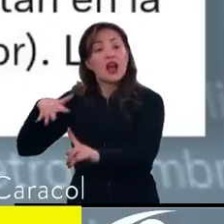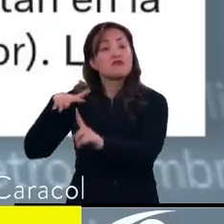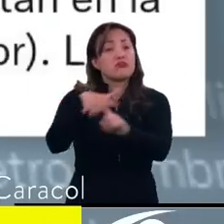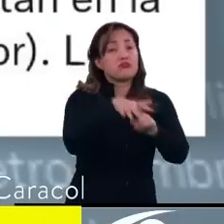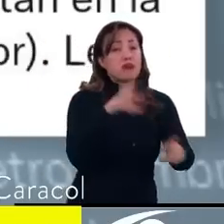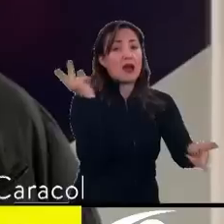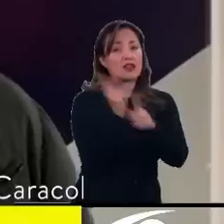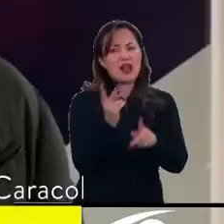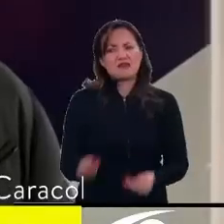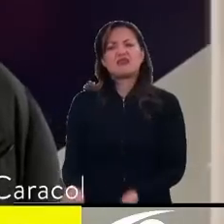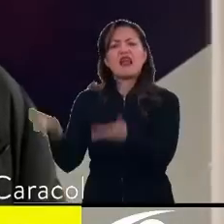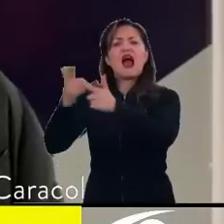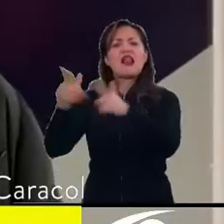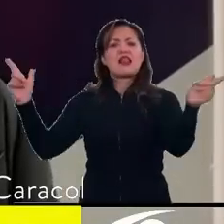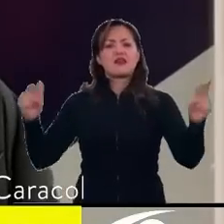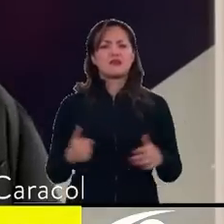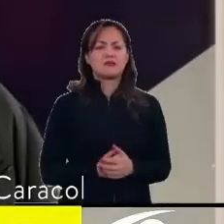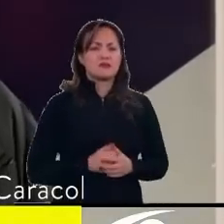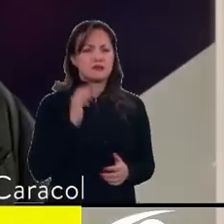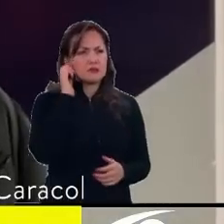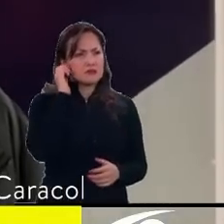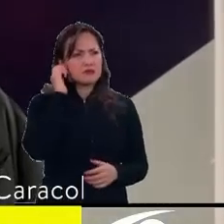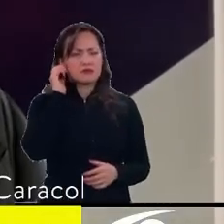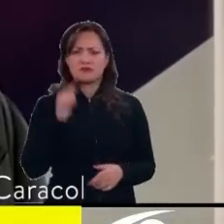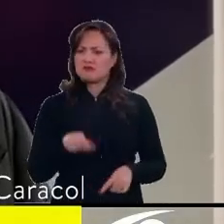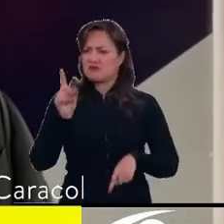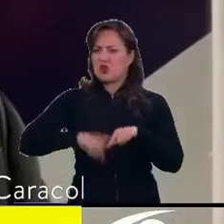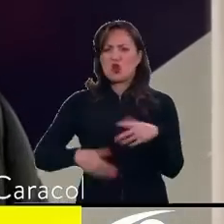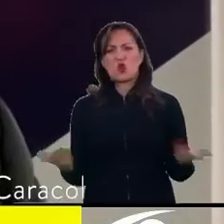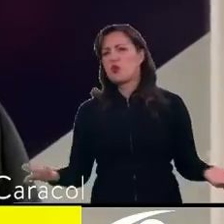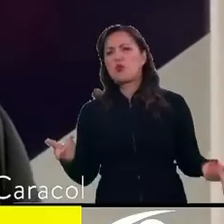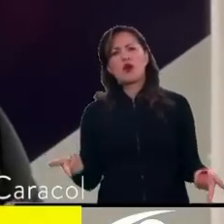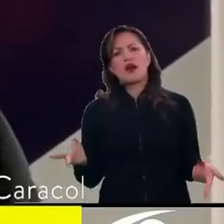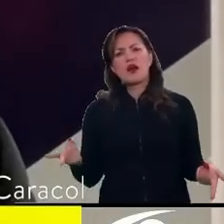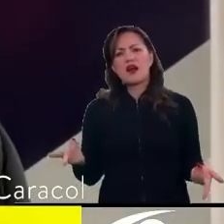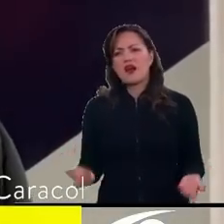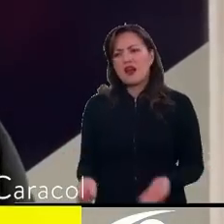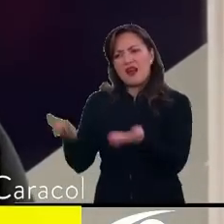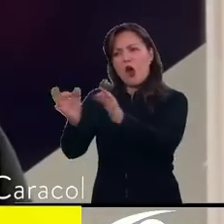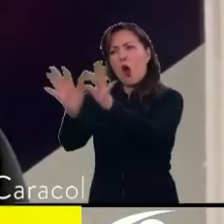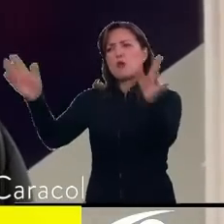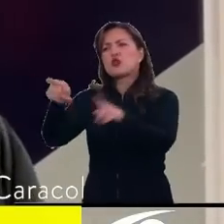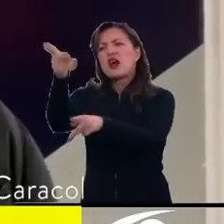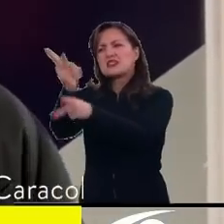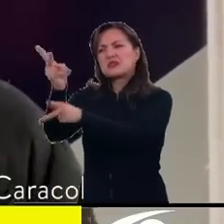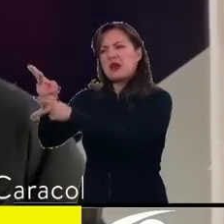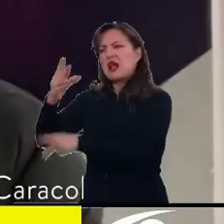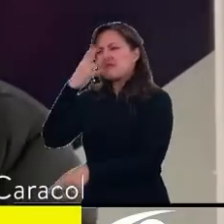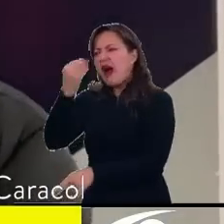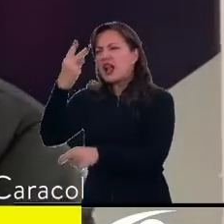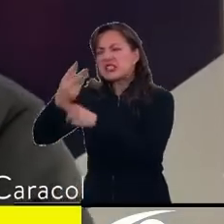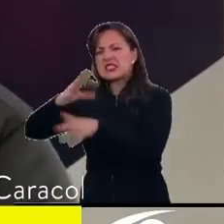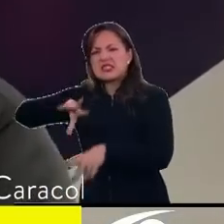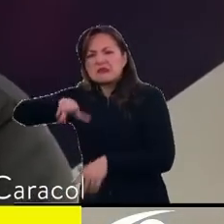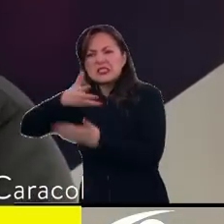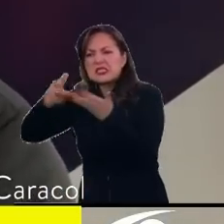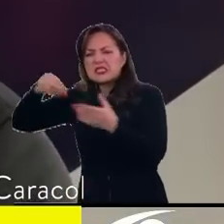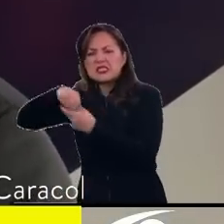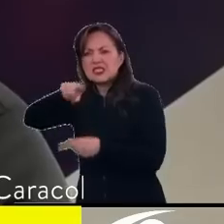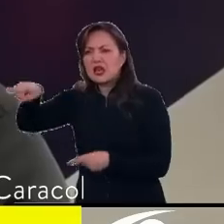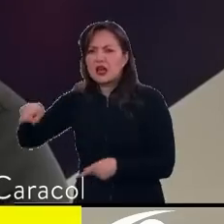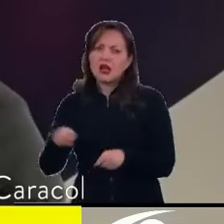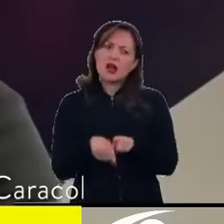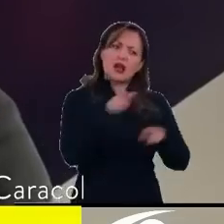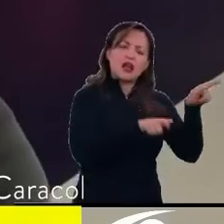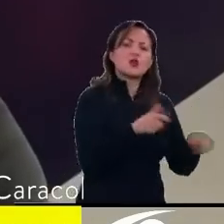dará la libertad. Gustavo Petro no puede seguir empoderando y dándole oportunidades a los criminales y a los bandidos, mientras que a la gente buena